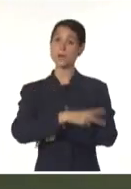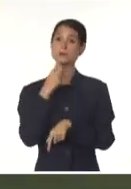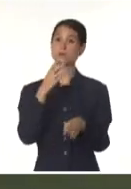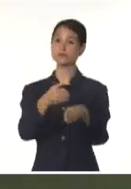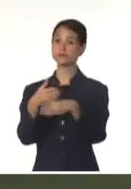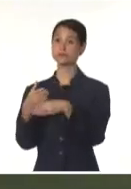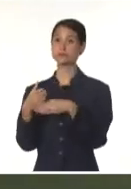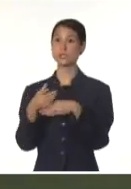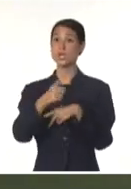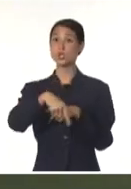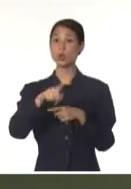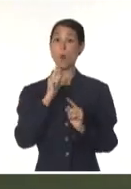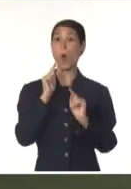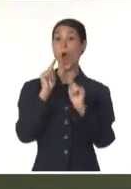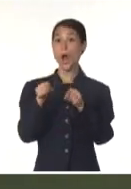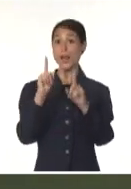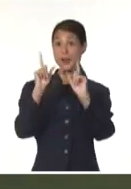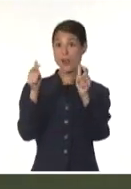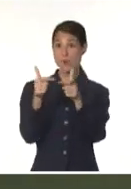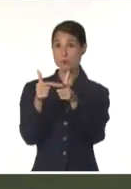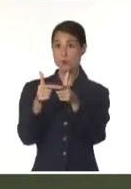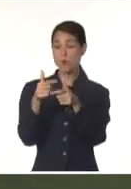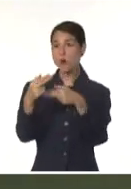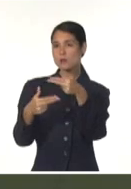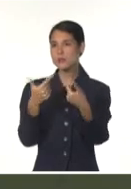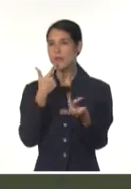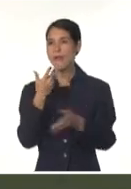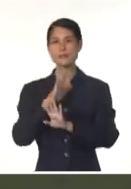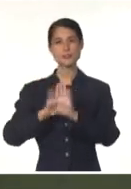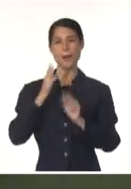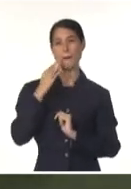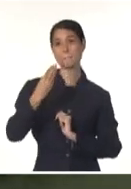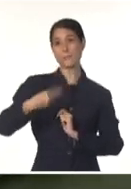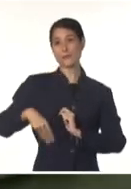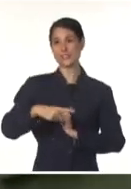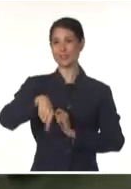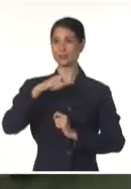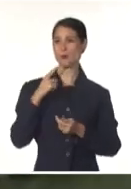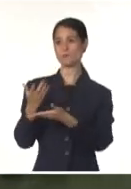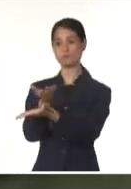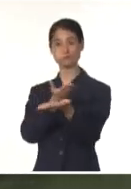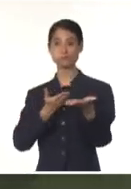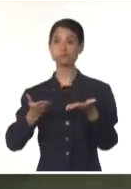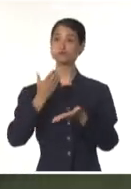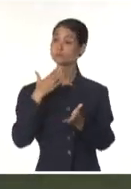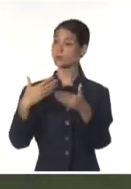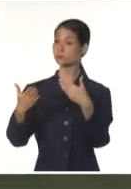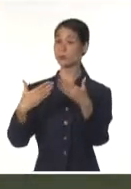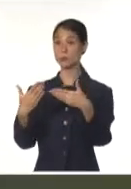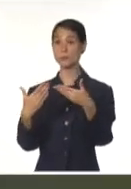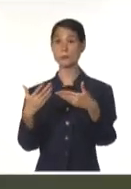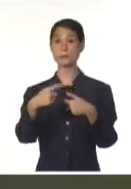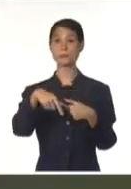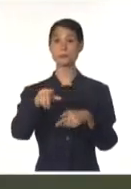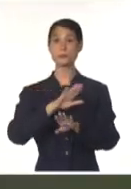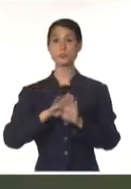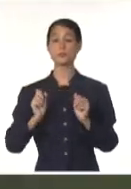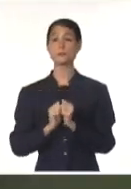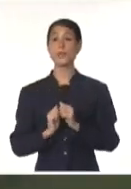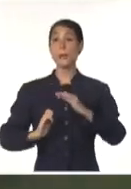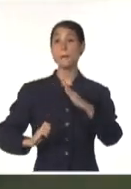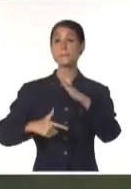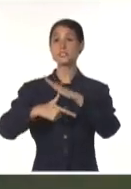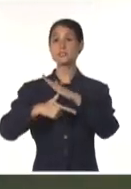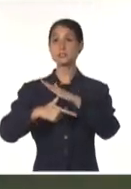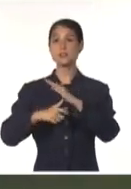puedan aprovechar todas las potencialidades. O sea, un espacio en el que también el presidente Xi Jinping de China